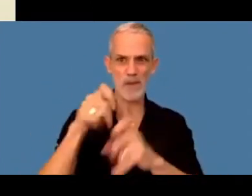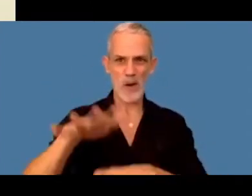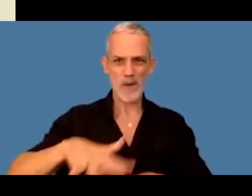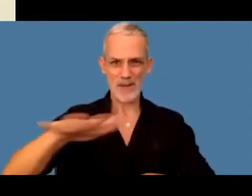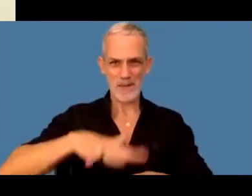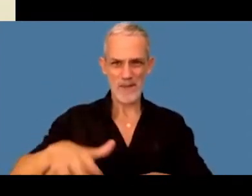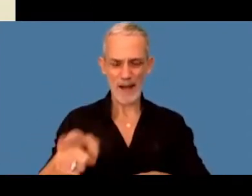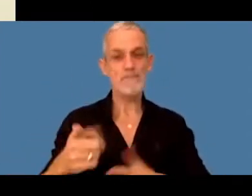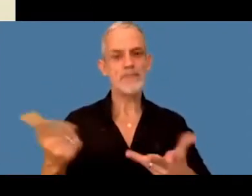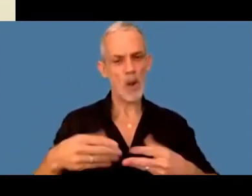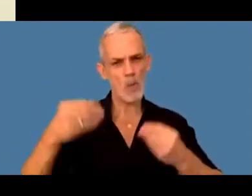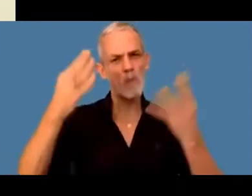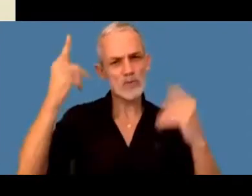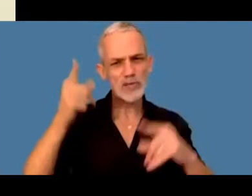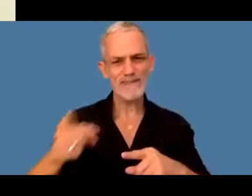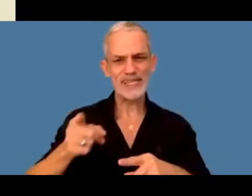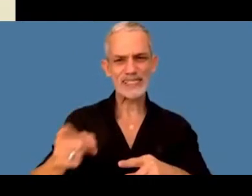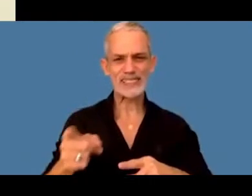que muchas veces se da en